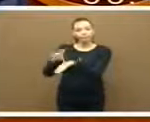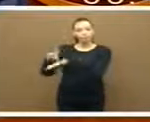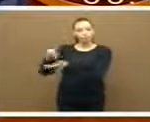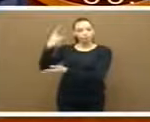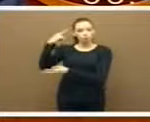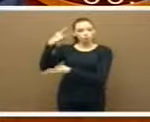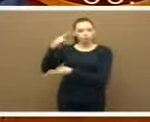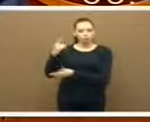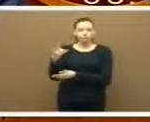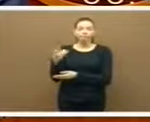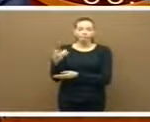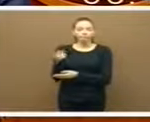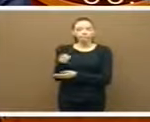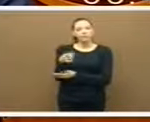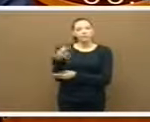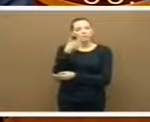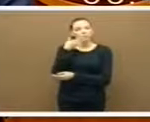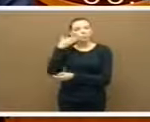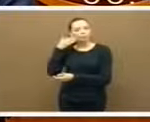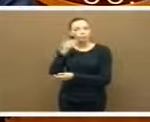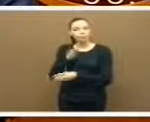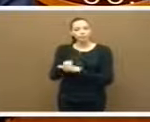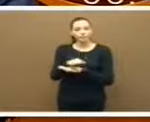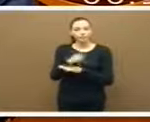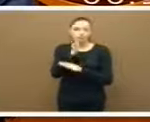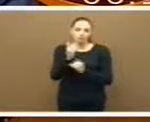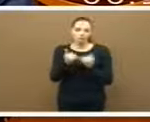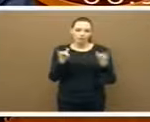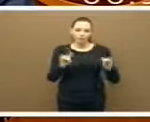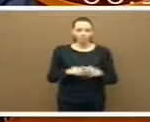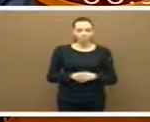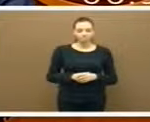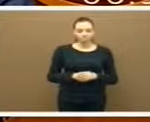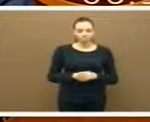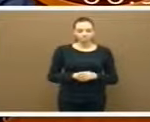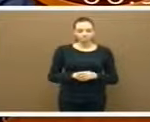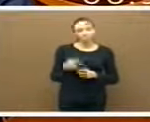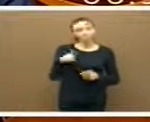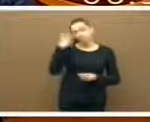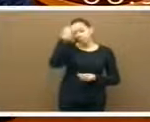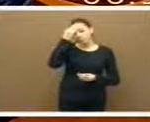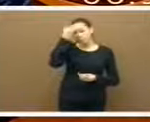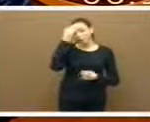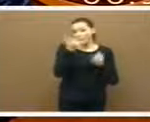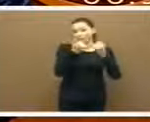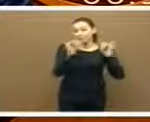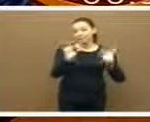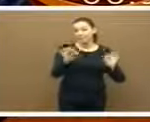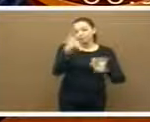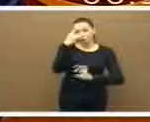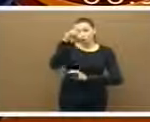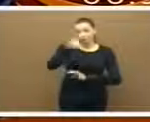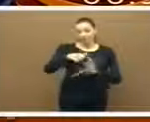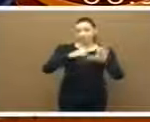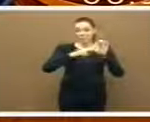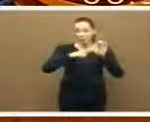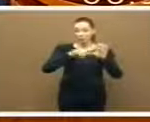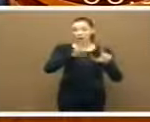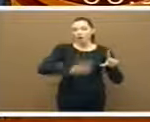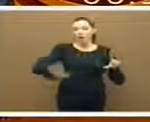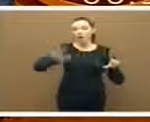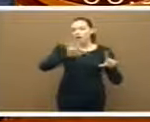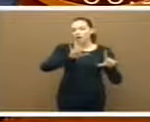celebran en torno a esta fiesta, ¿no? Creemos que la fiesta de los toros, principalmente en Extremadura,